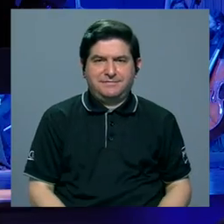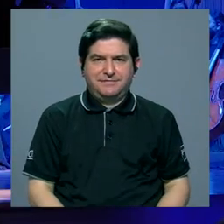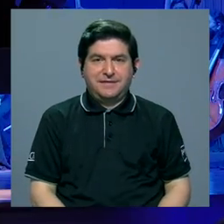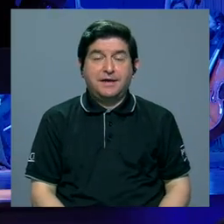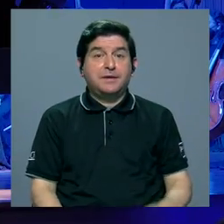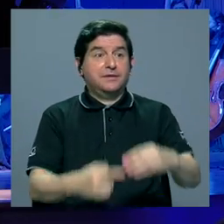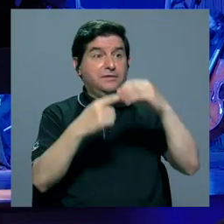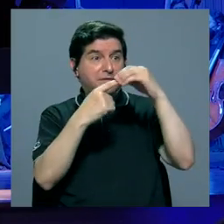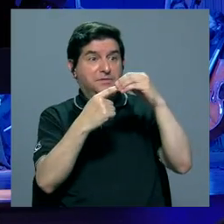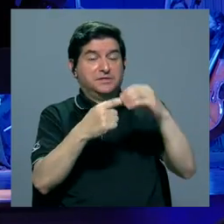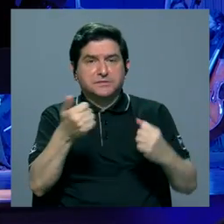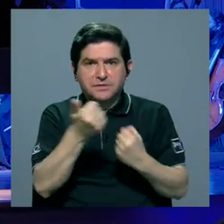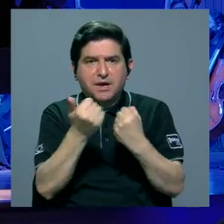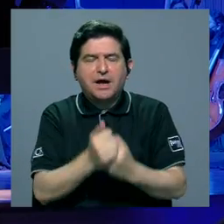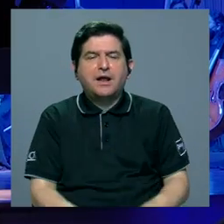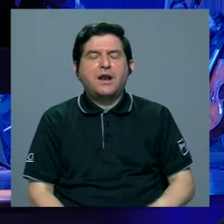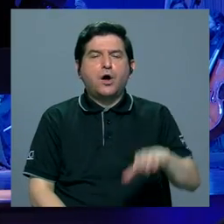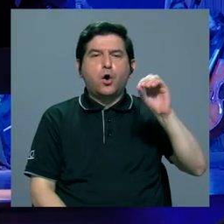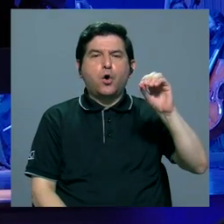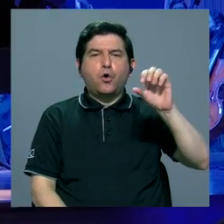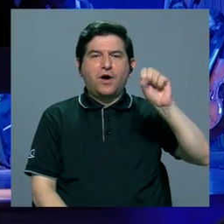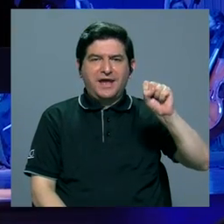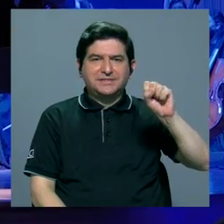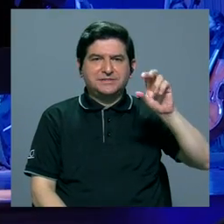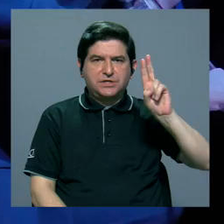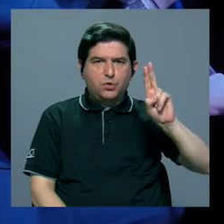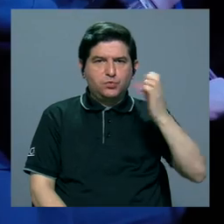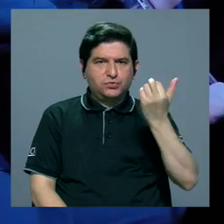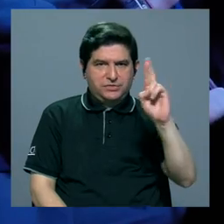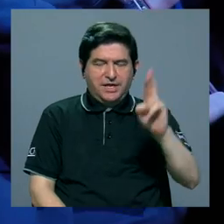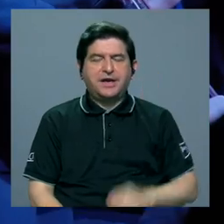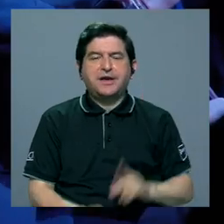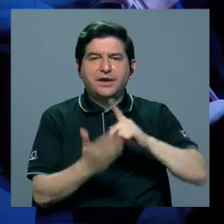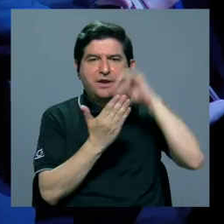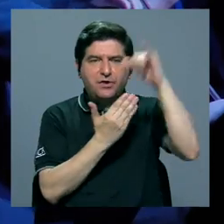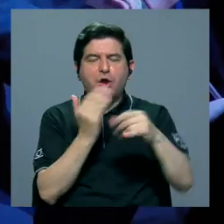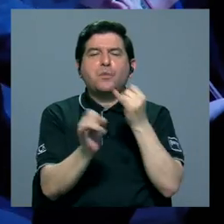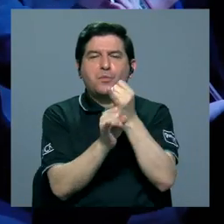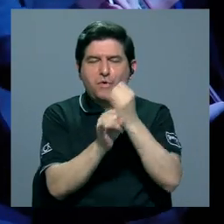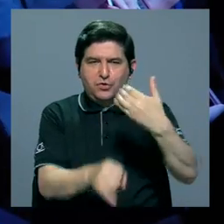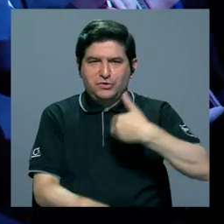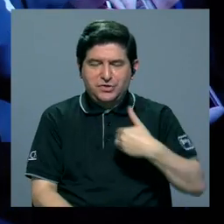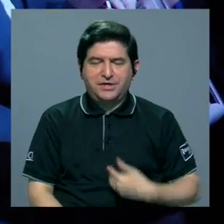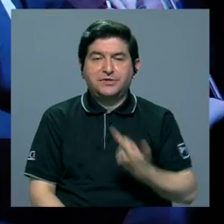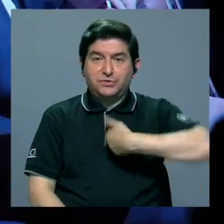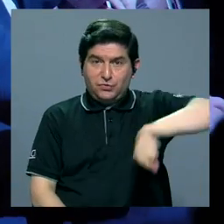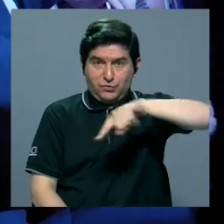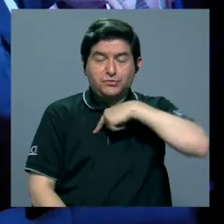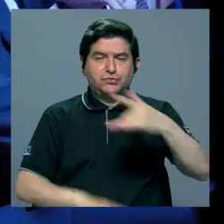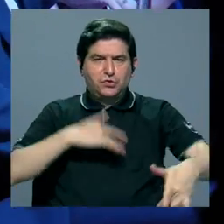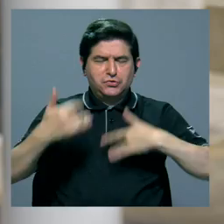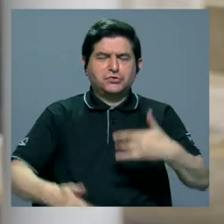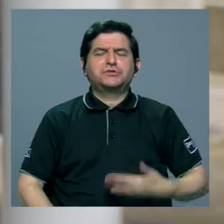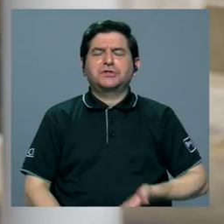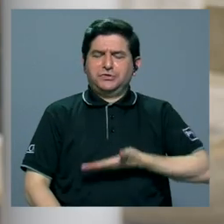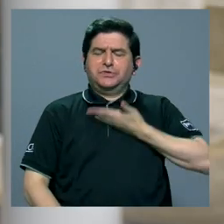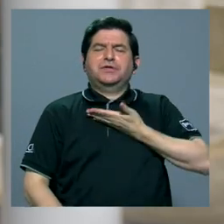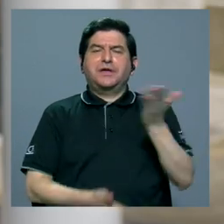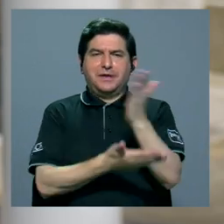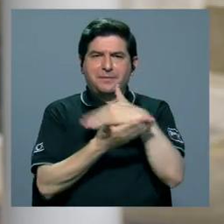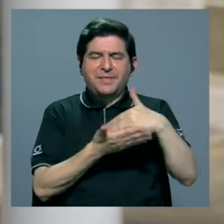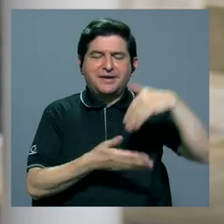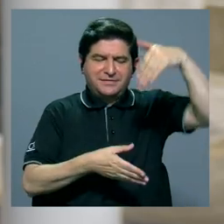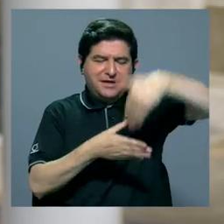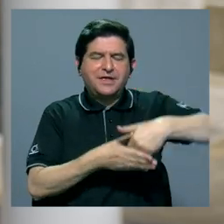las artes. Y qué más que apoyar a la Orquesta Sinfónica de la Universidad de Costa Rica como un proyecto institucional. Realmente nos sentimos